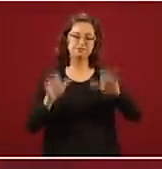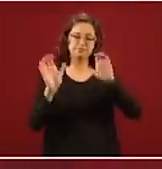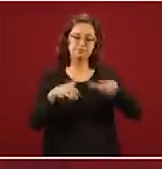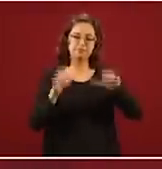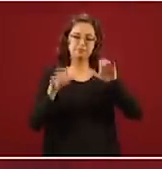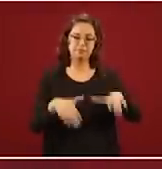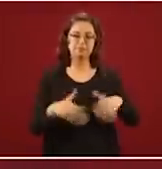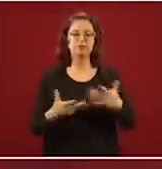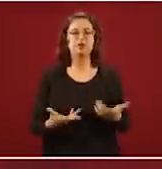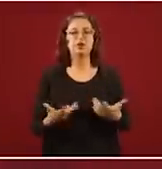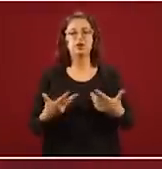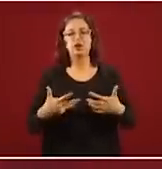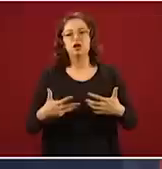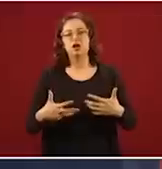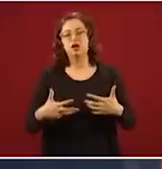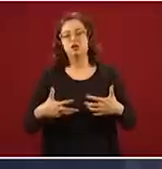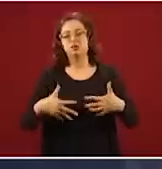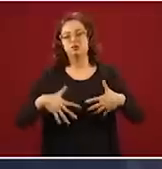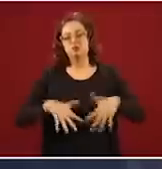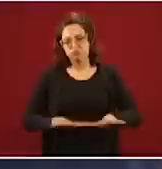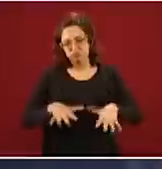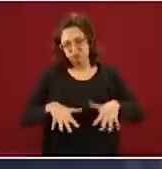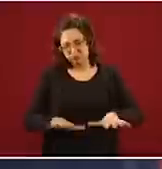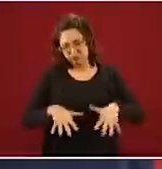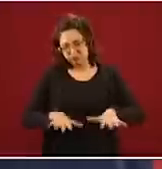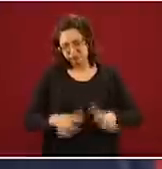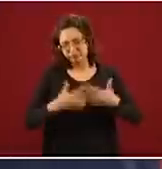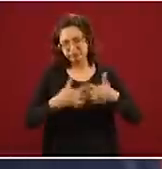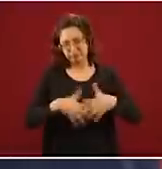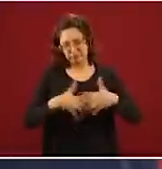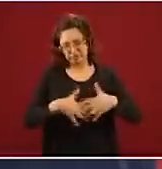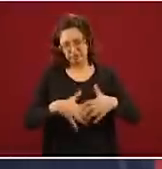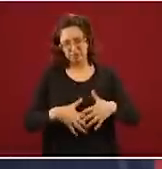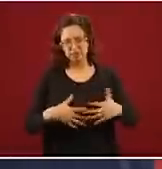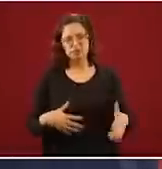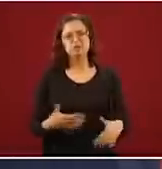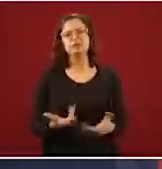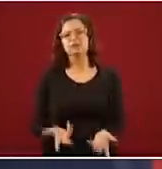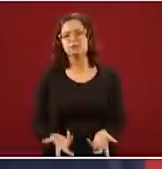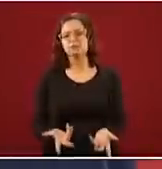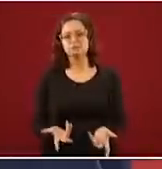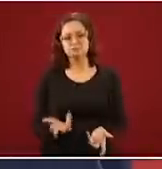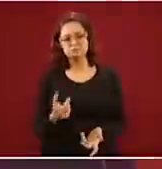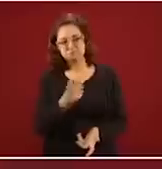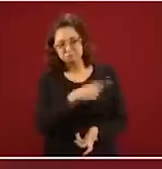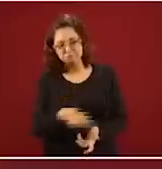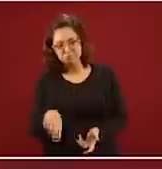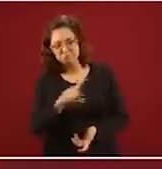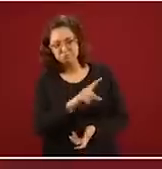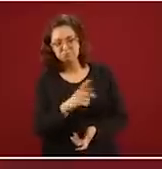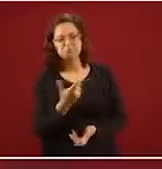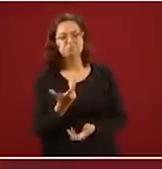de maquilas y no tienen